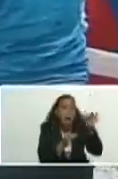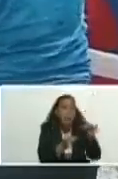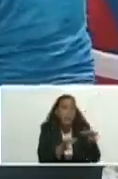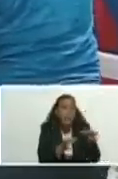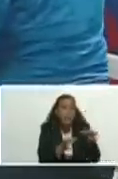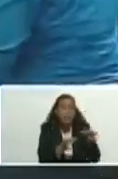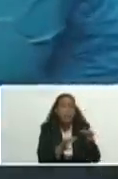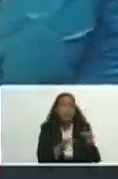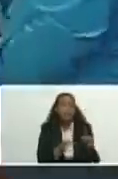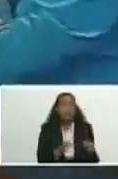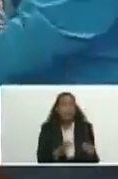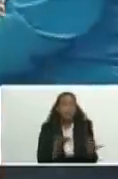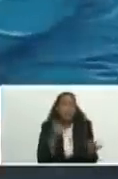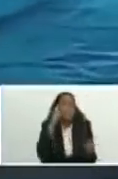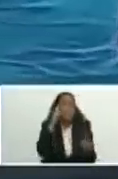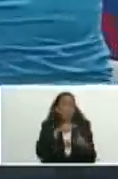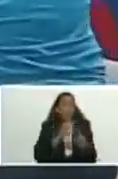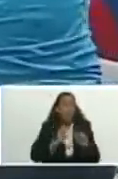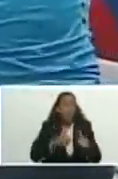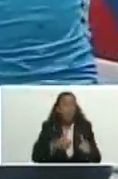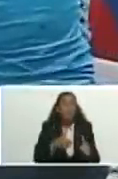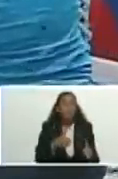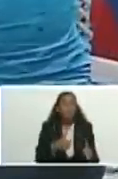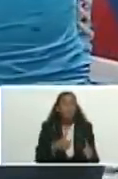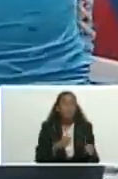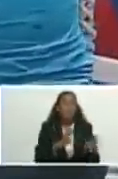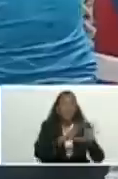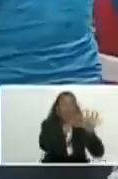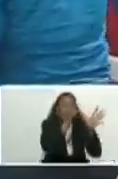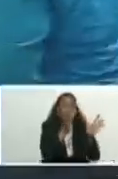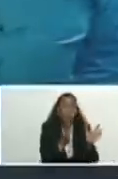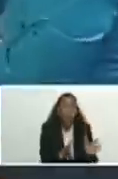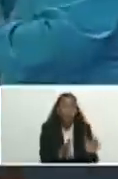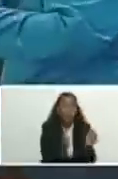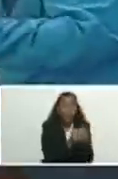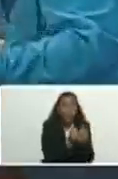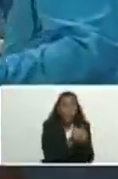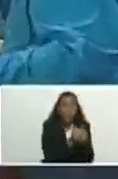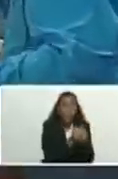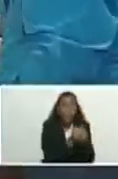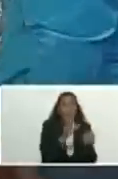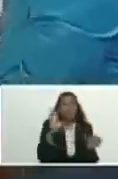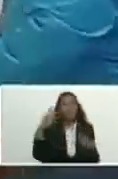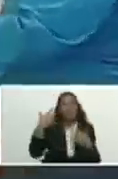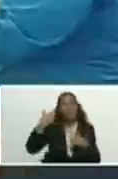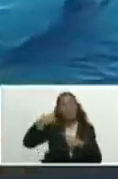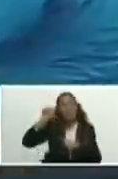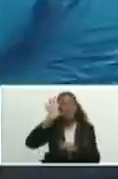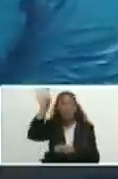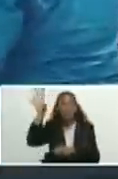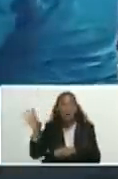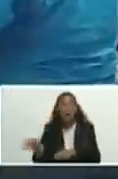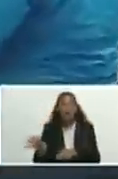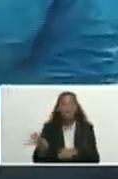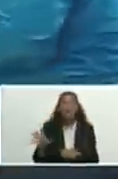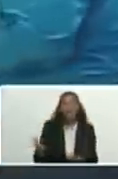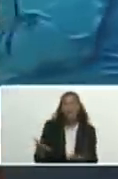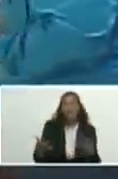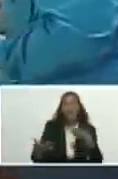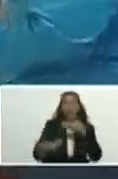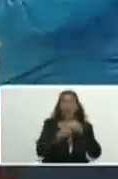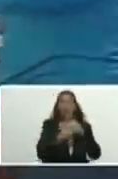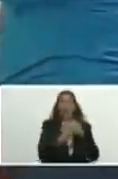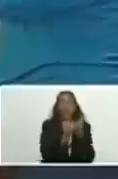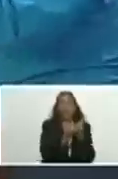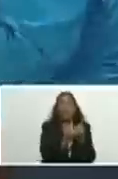cemento refractario. Inicialmente este recubrimiento y esta pieza venía del extranjero, pero a raíz del bloqueo